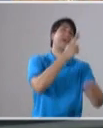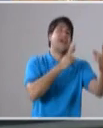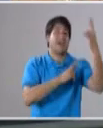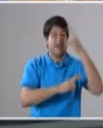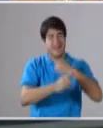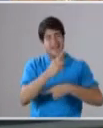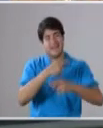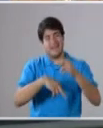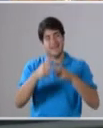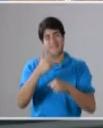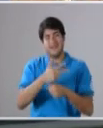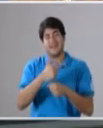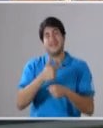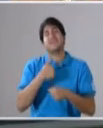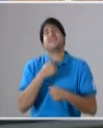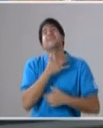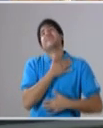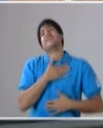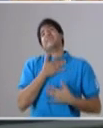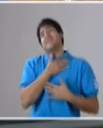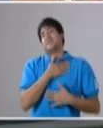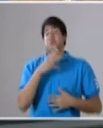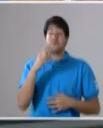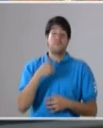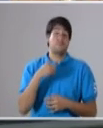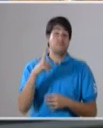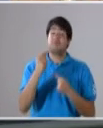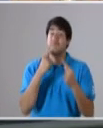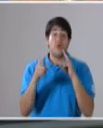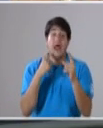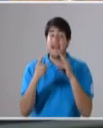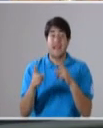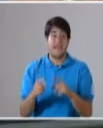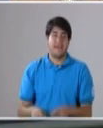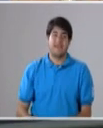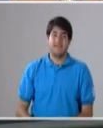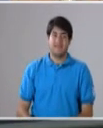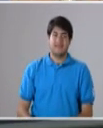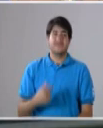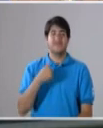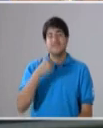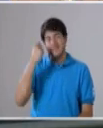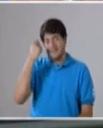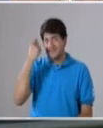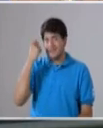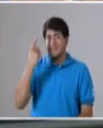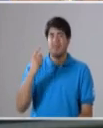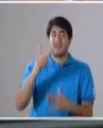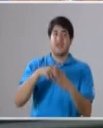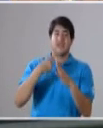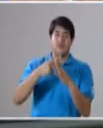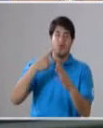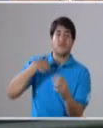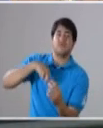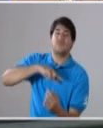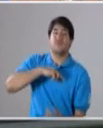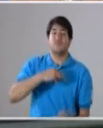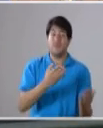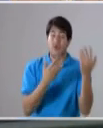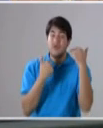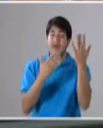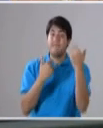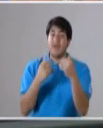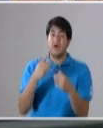Qué rico, sin protestar. O sea, entiendo, si cuando uno es llamado, el que lo mantiene a